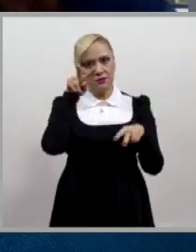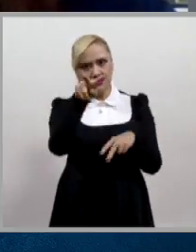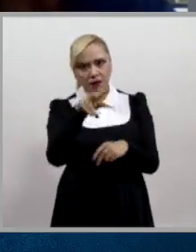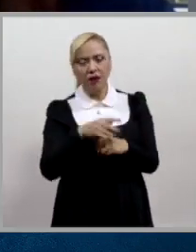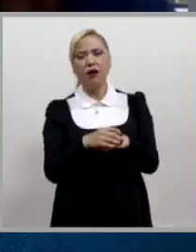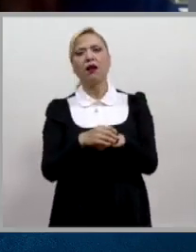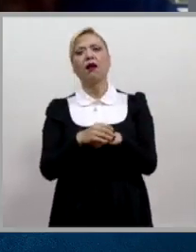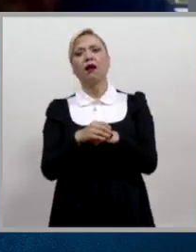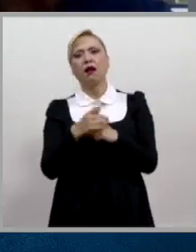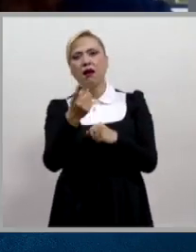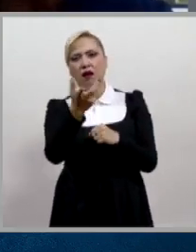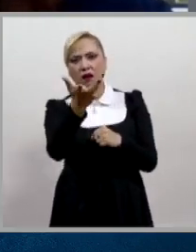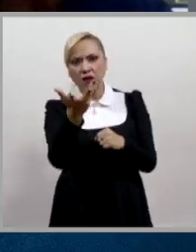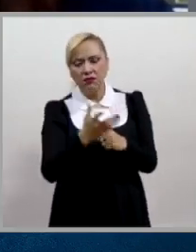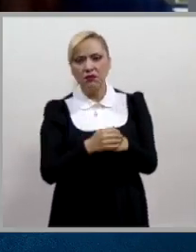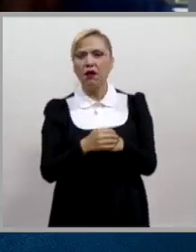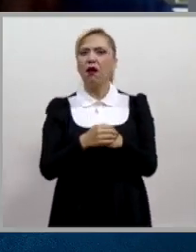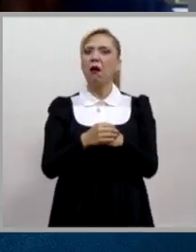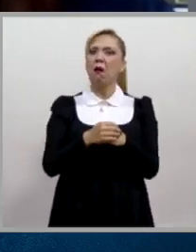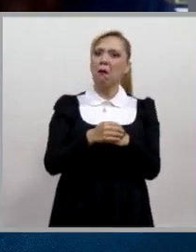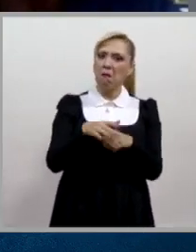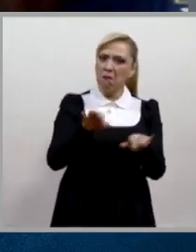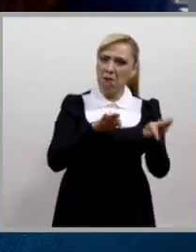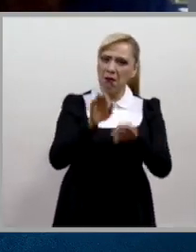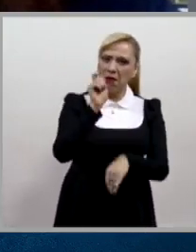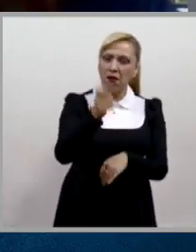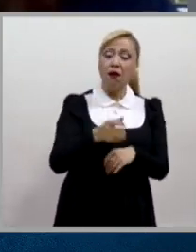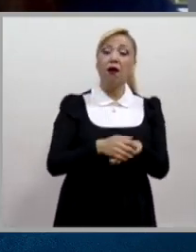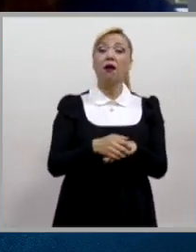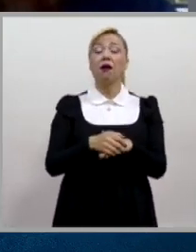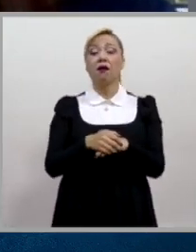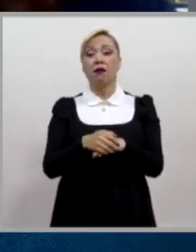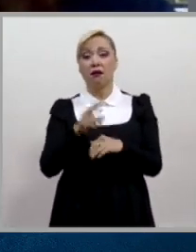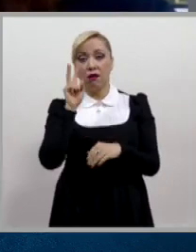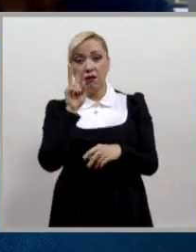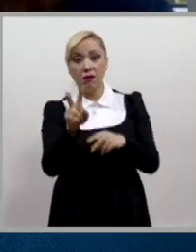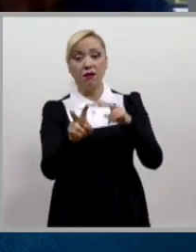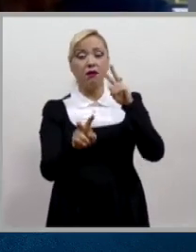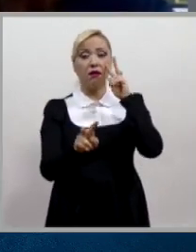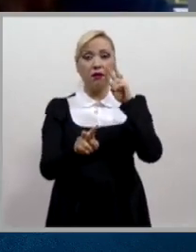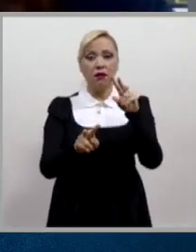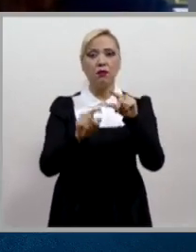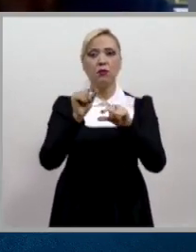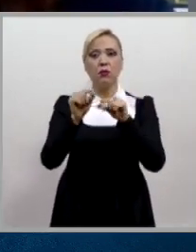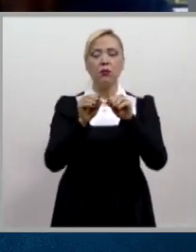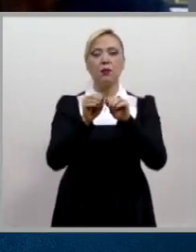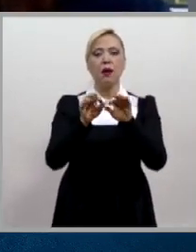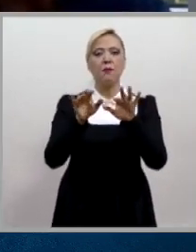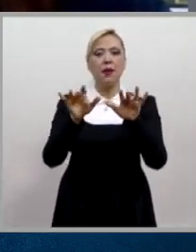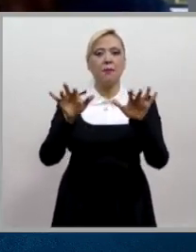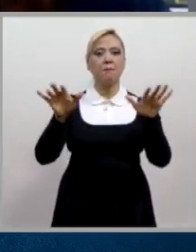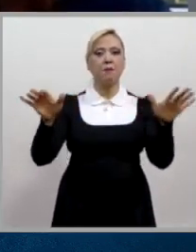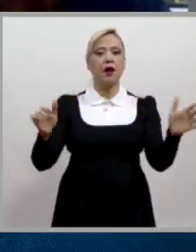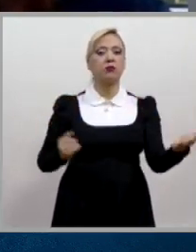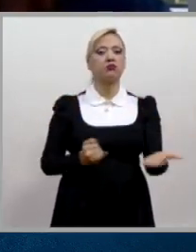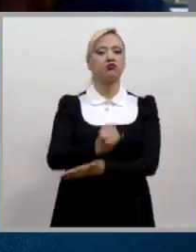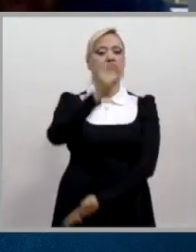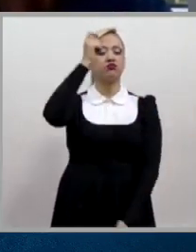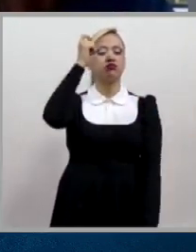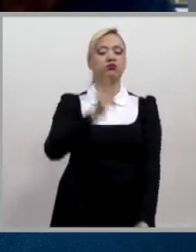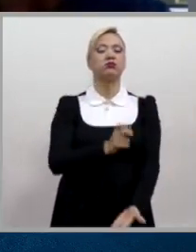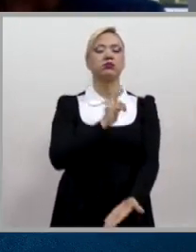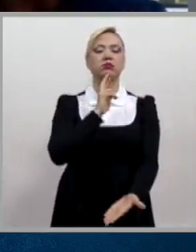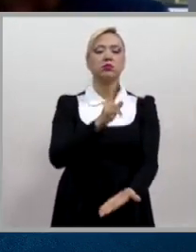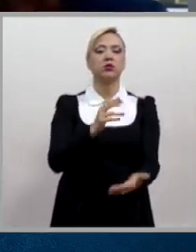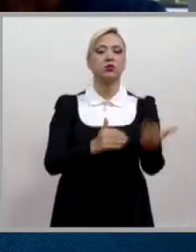más al tanto de lo que hace la Suprema. Eh, cada vez vemos que hay más cobertura de medios de las decisiones de la Suprema Corte,